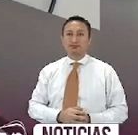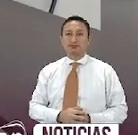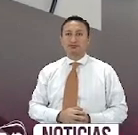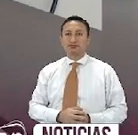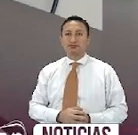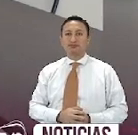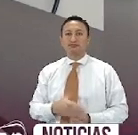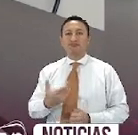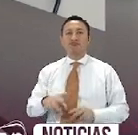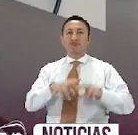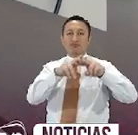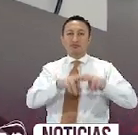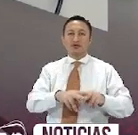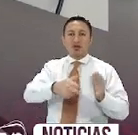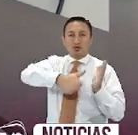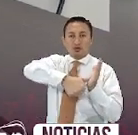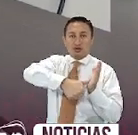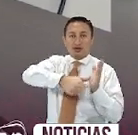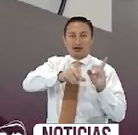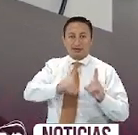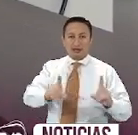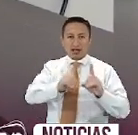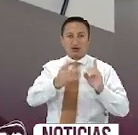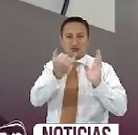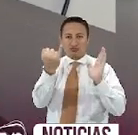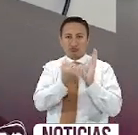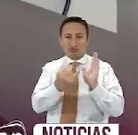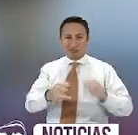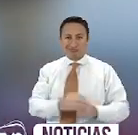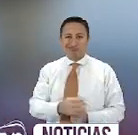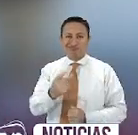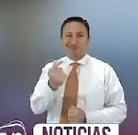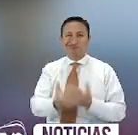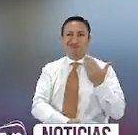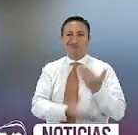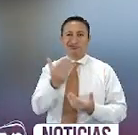La verificación de huellas y datos de identidad lo delataron.